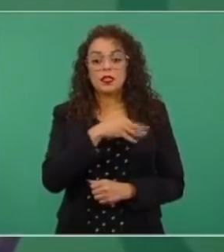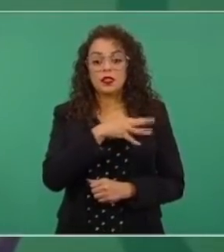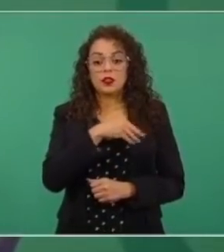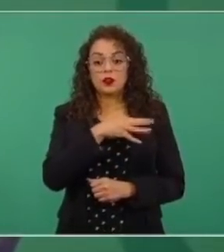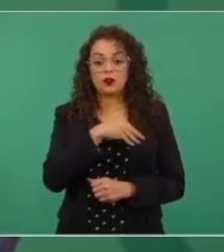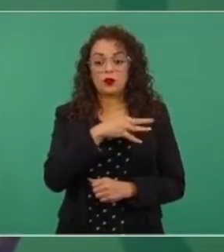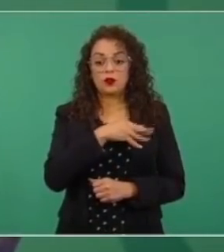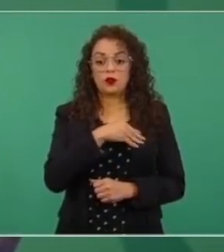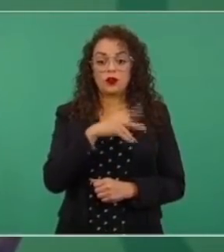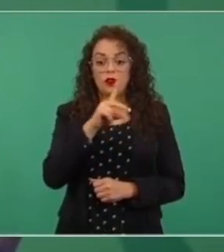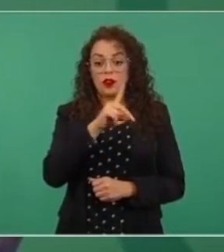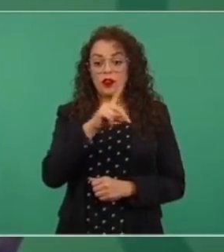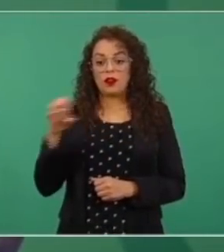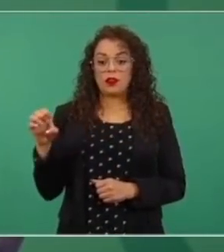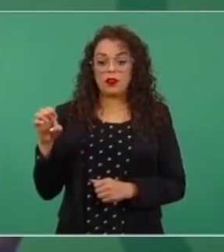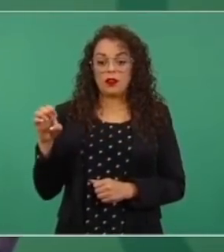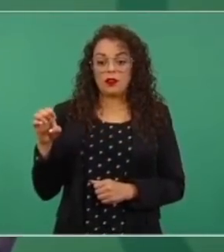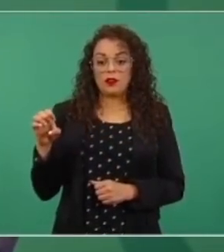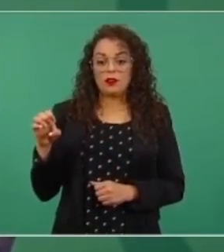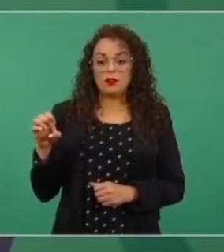patriarca,